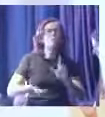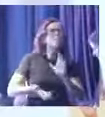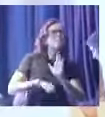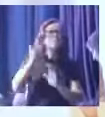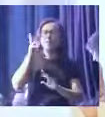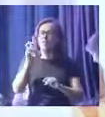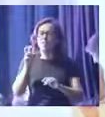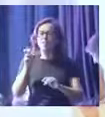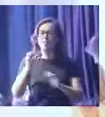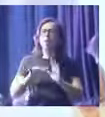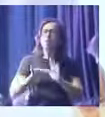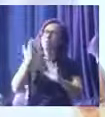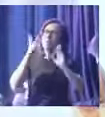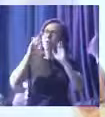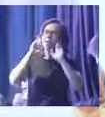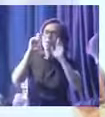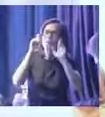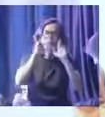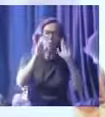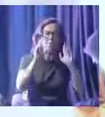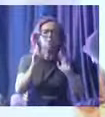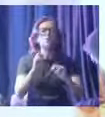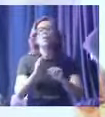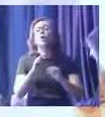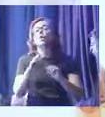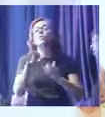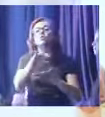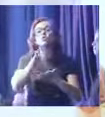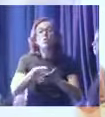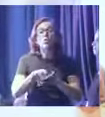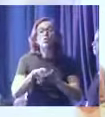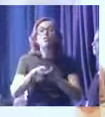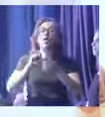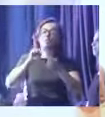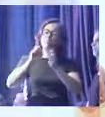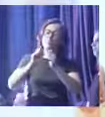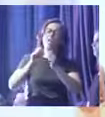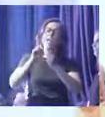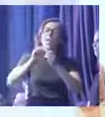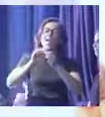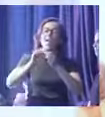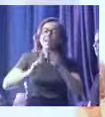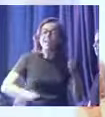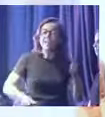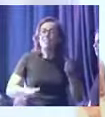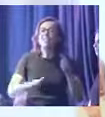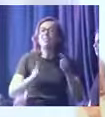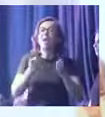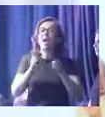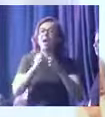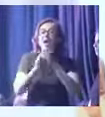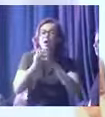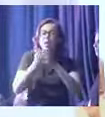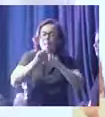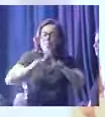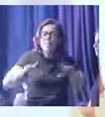ciudad más respetuosa, la ciudad que incorpore energías renovables, pero sobre todo y